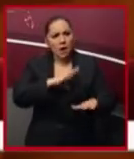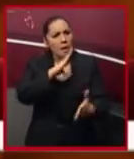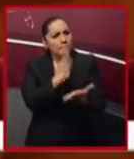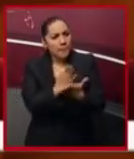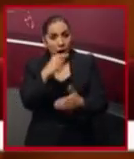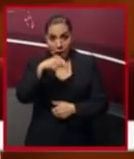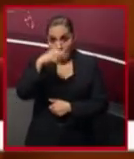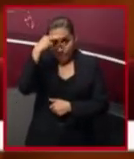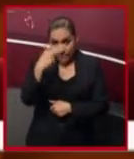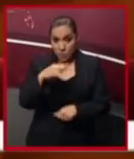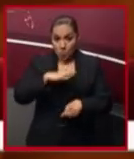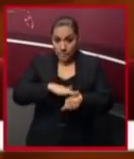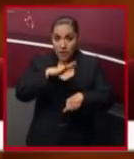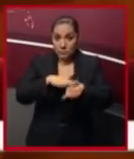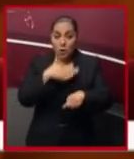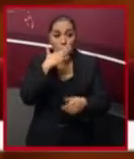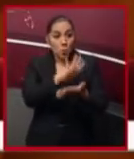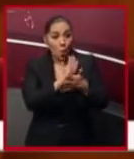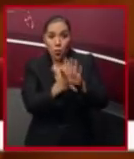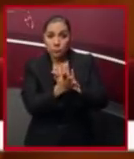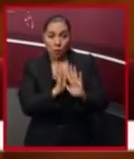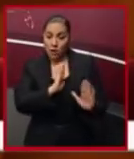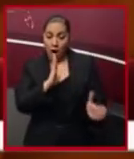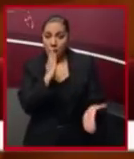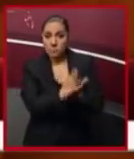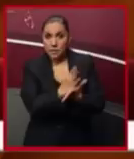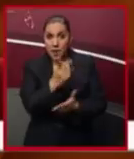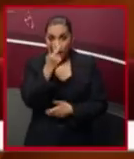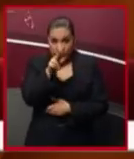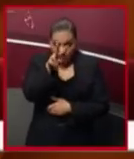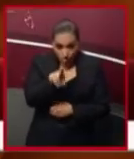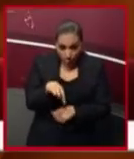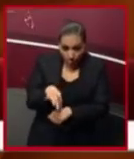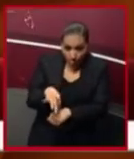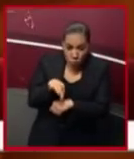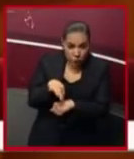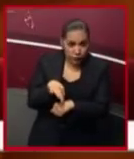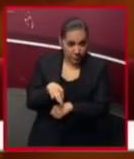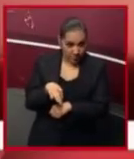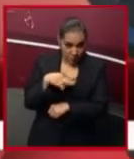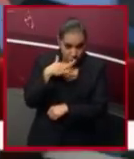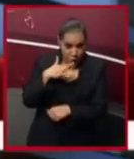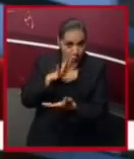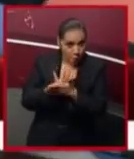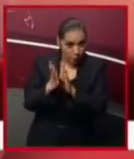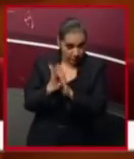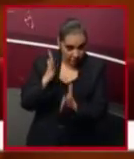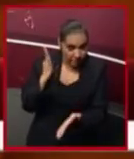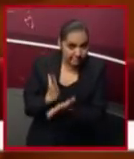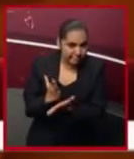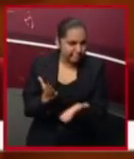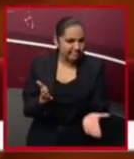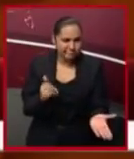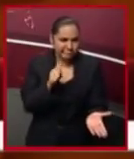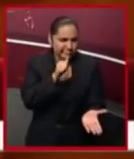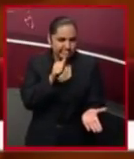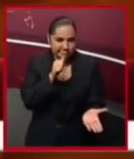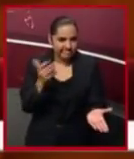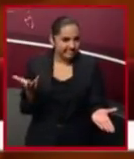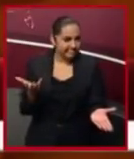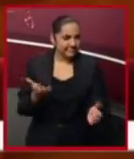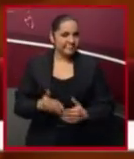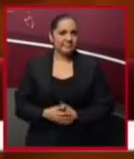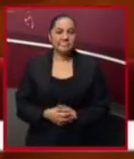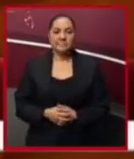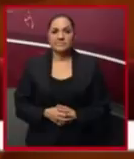México y lamentablemente en los hechos no podemos garantizar que así sea. No es más que